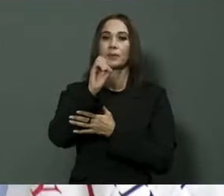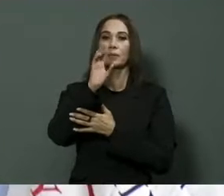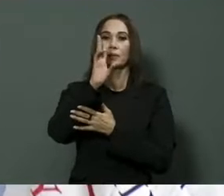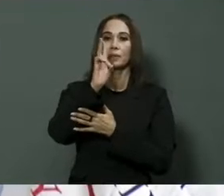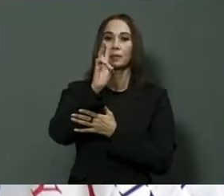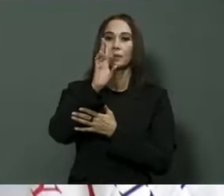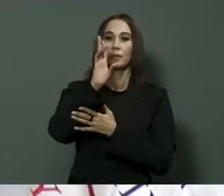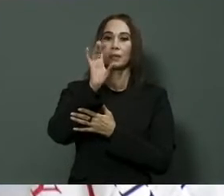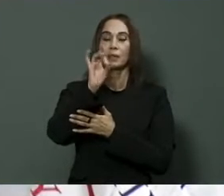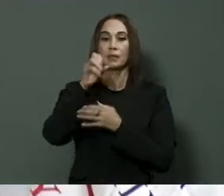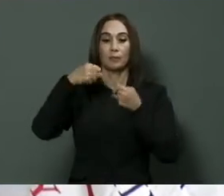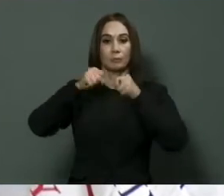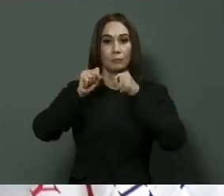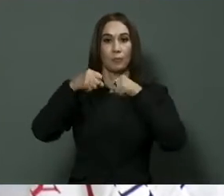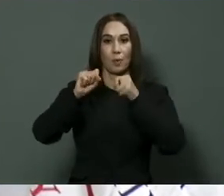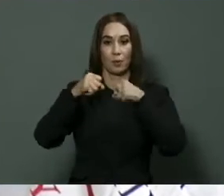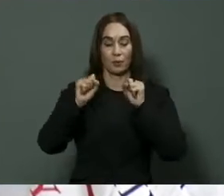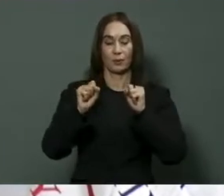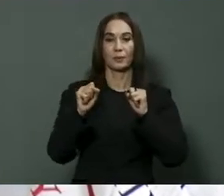117.967 motocicletas